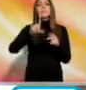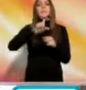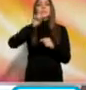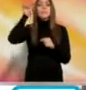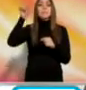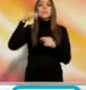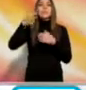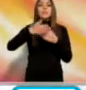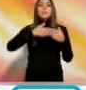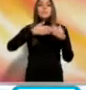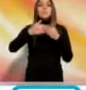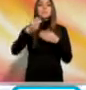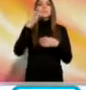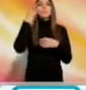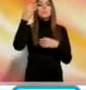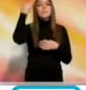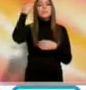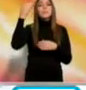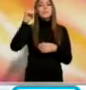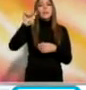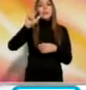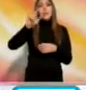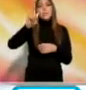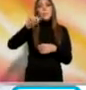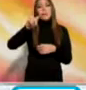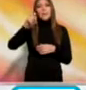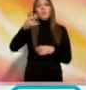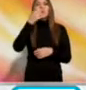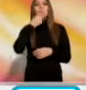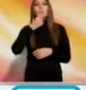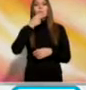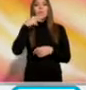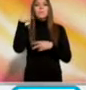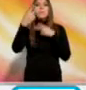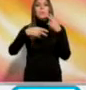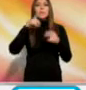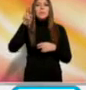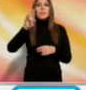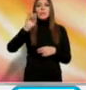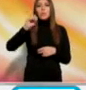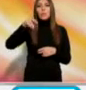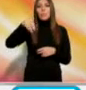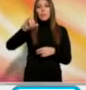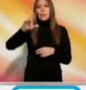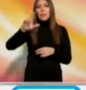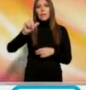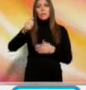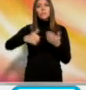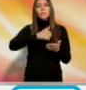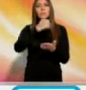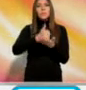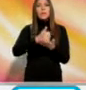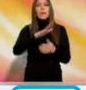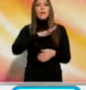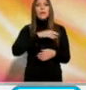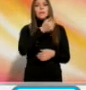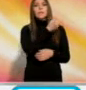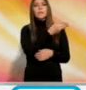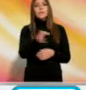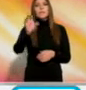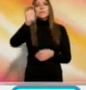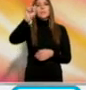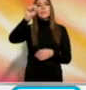jornadas hacia levante, el hombre se encuentra en Liomira, ciudad con 60 cúpulas de